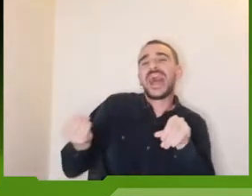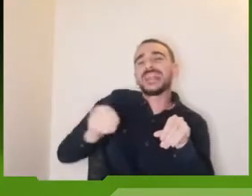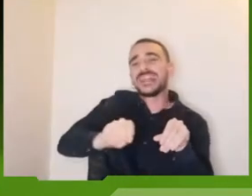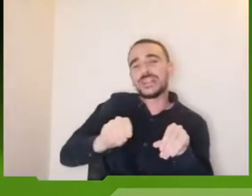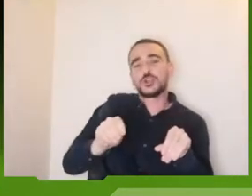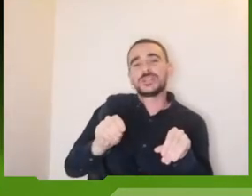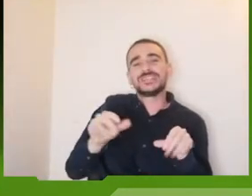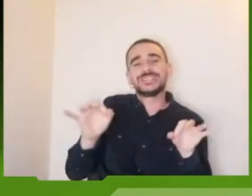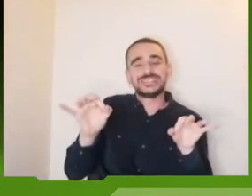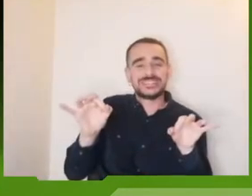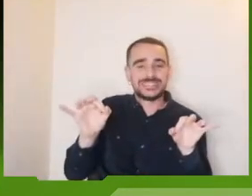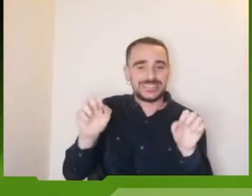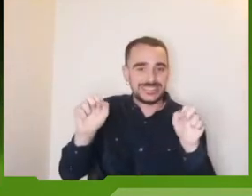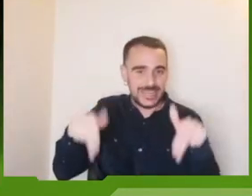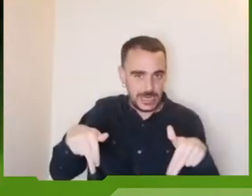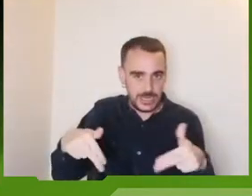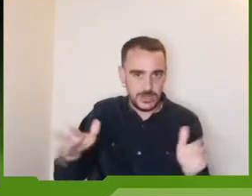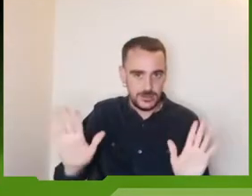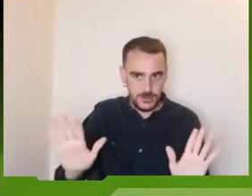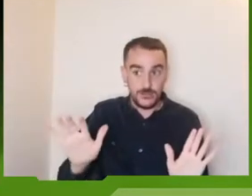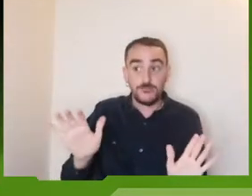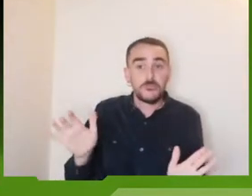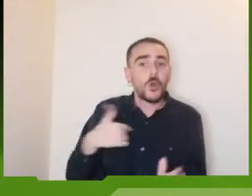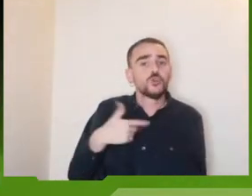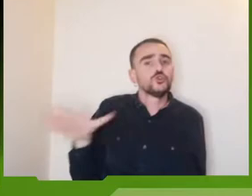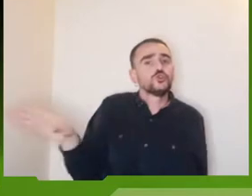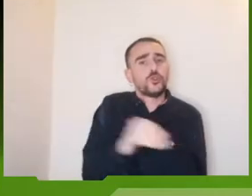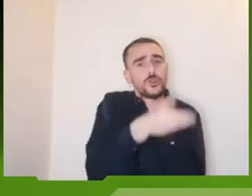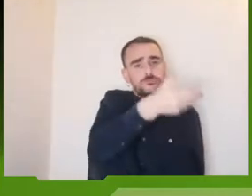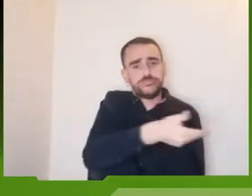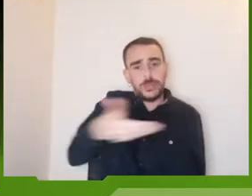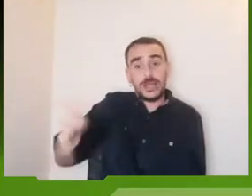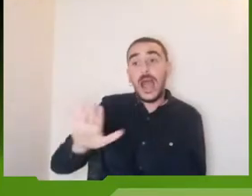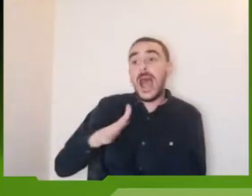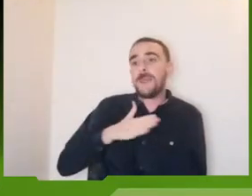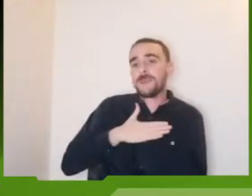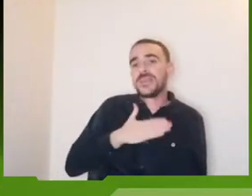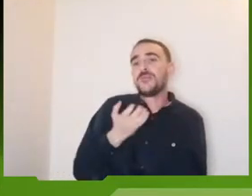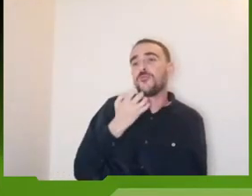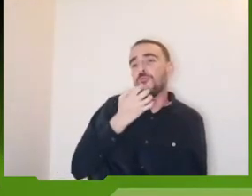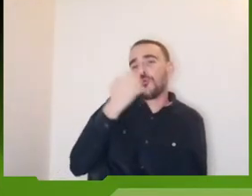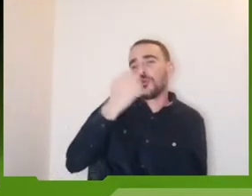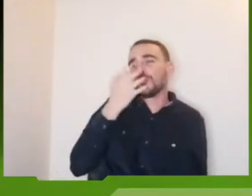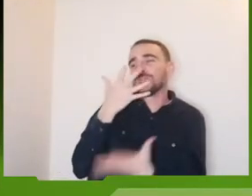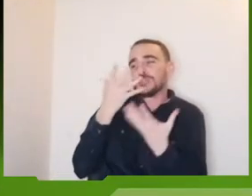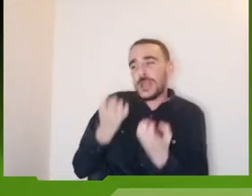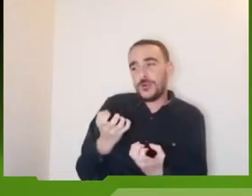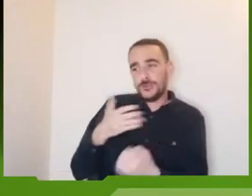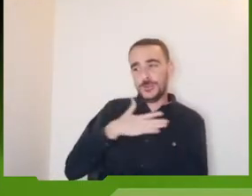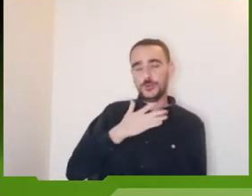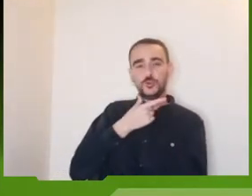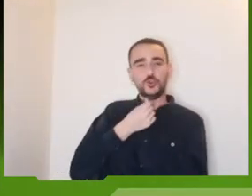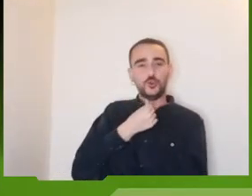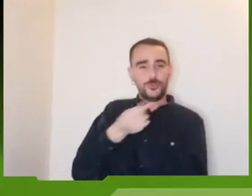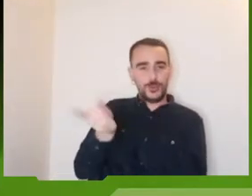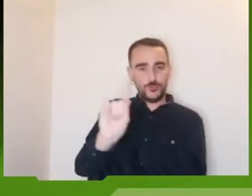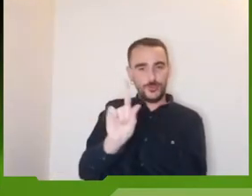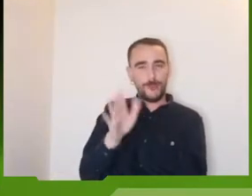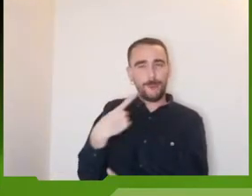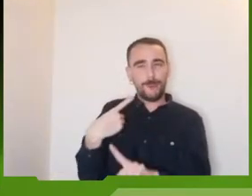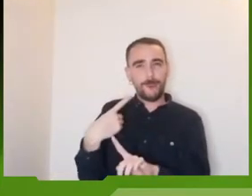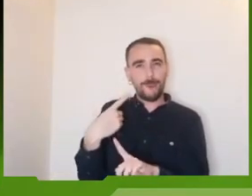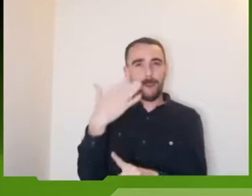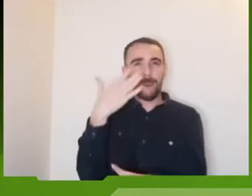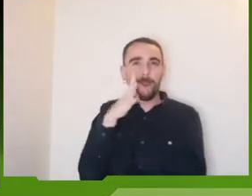ejemplo, las de frutos secos, pues no me gustarían, porque le daría un sabor que para mí